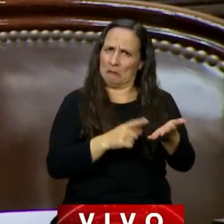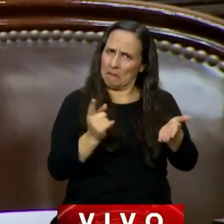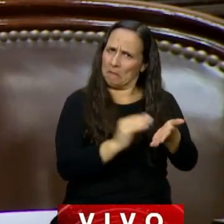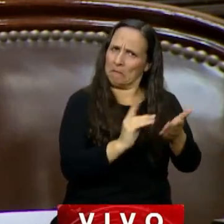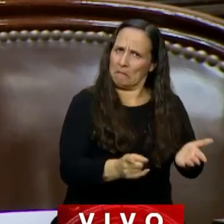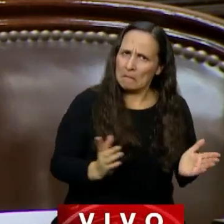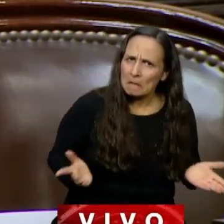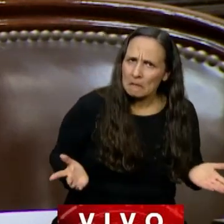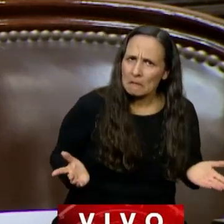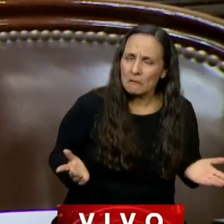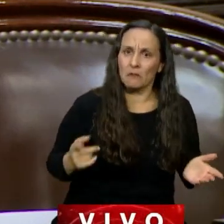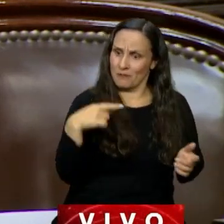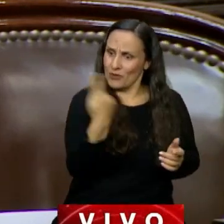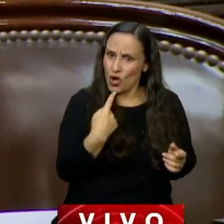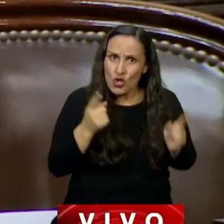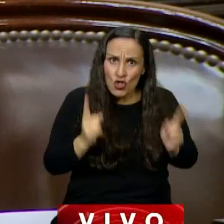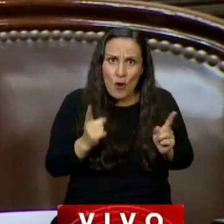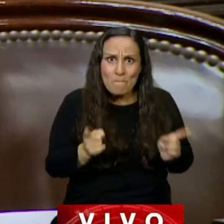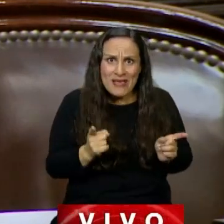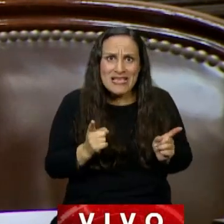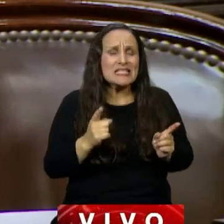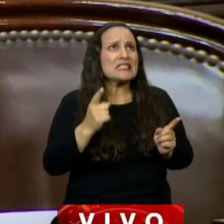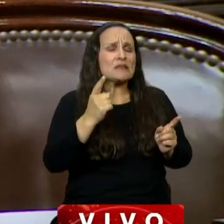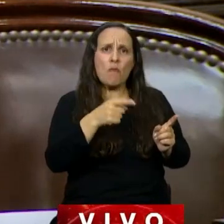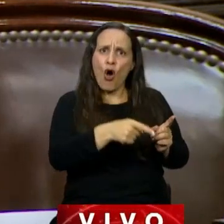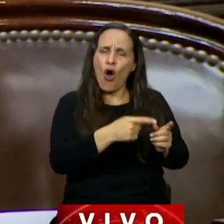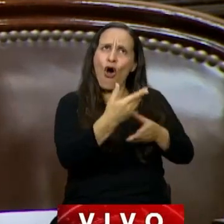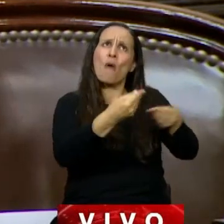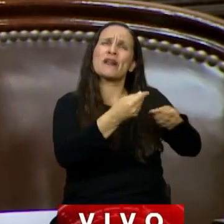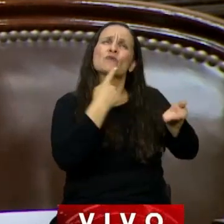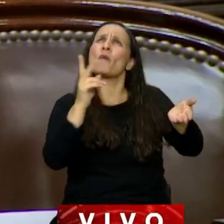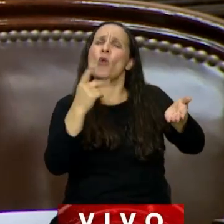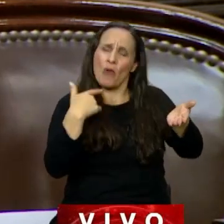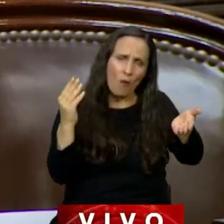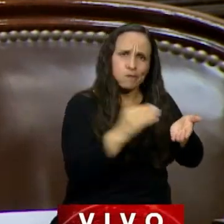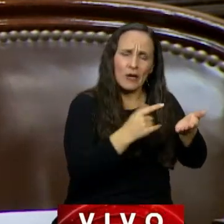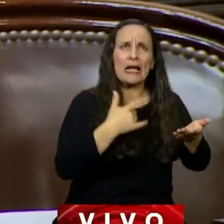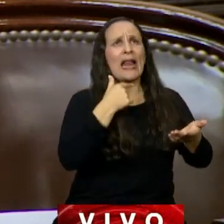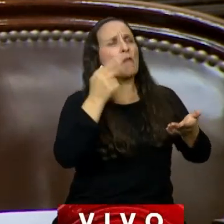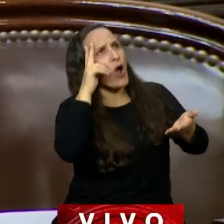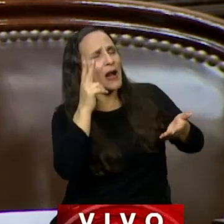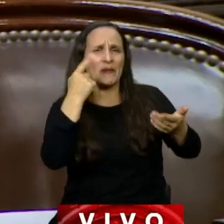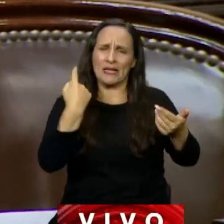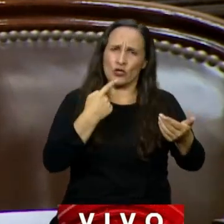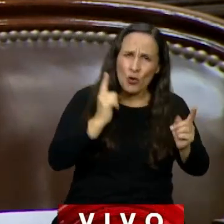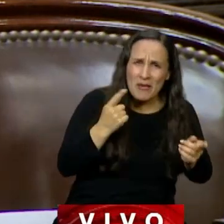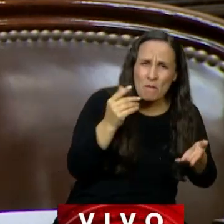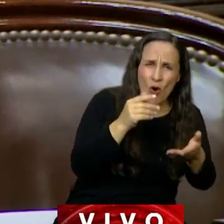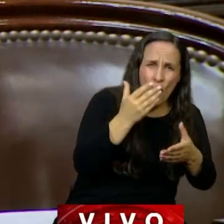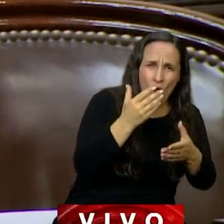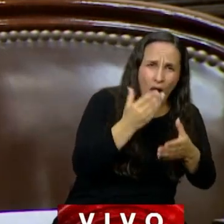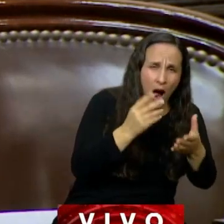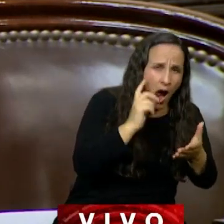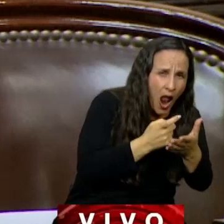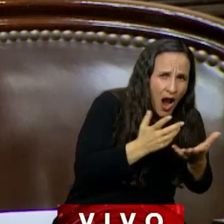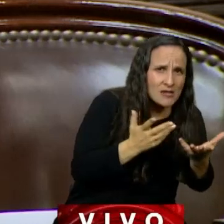alto. Nosotros mismos violamos la institucionalidad que pretendemos crear. Y otra cuestión que es grave